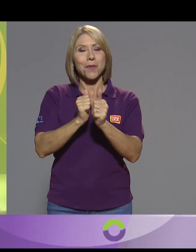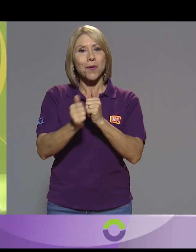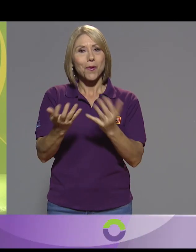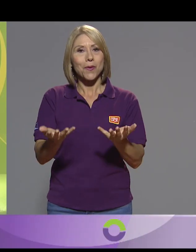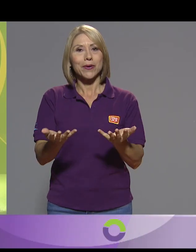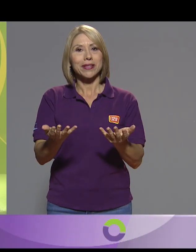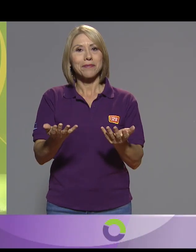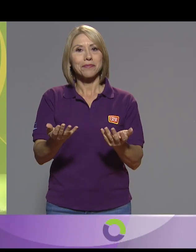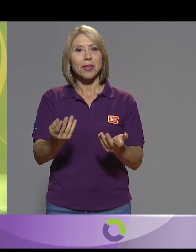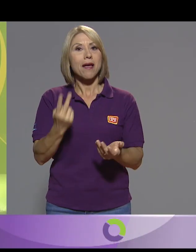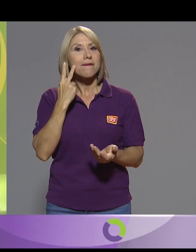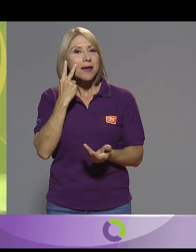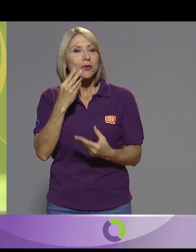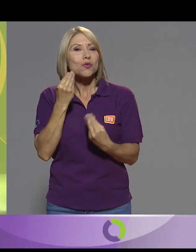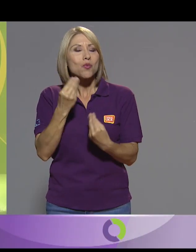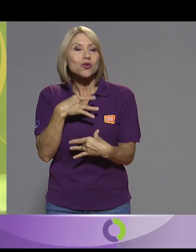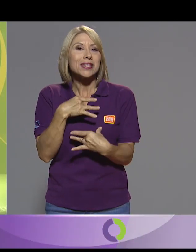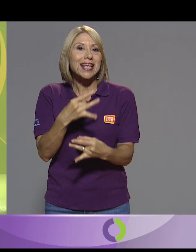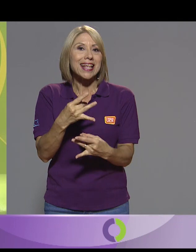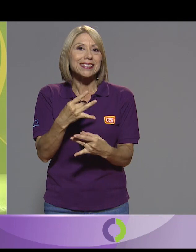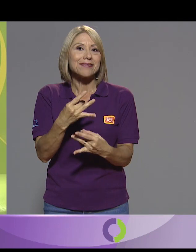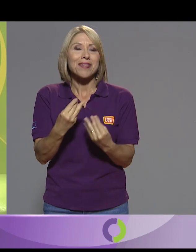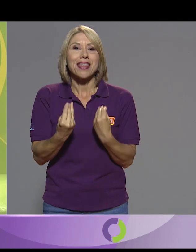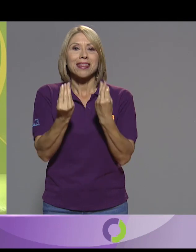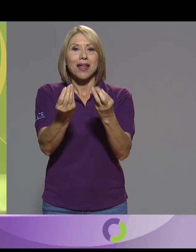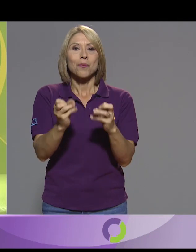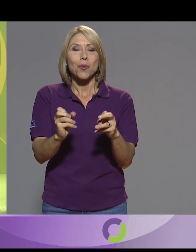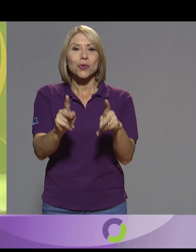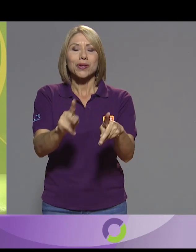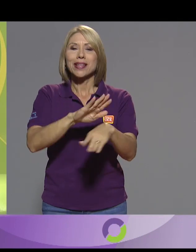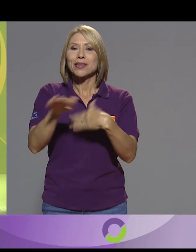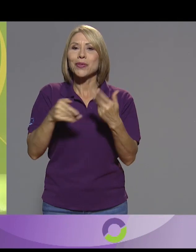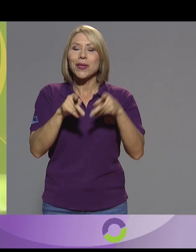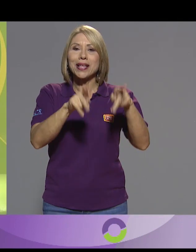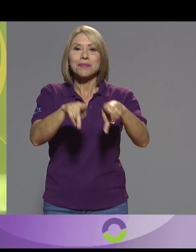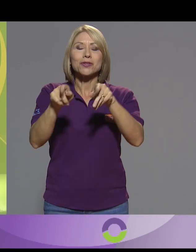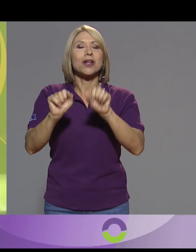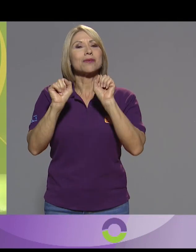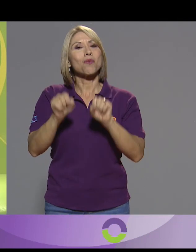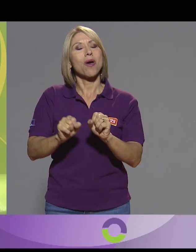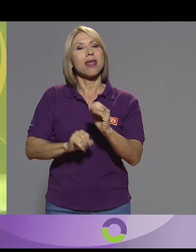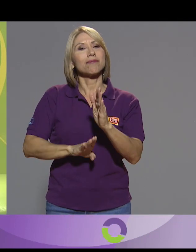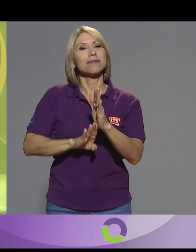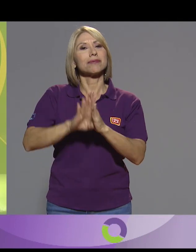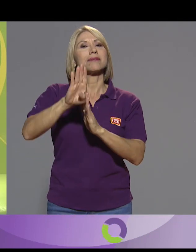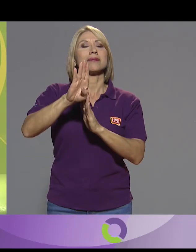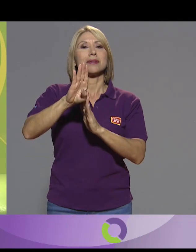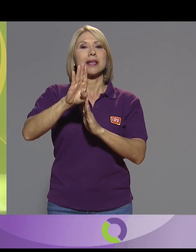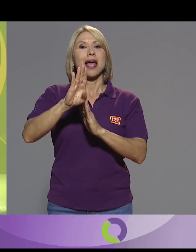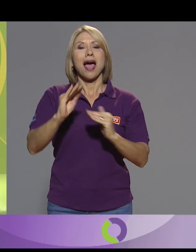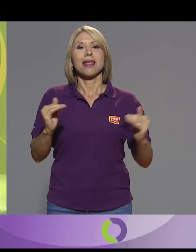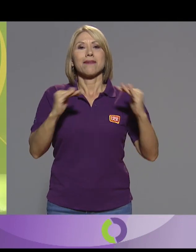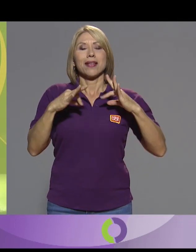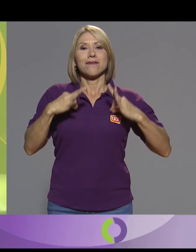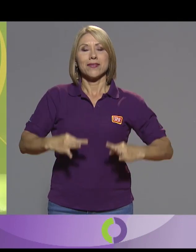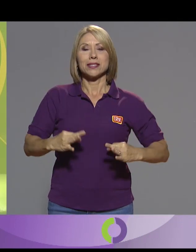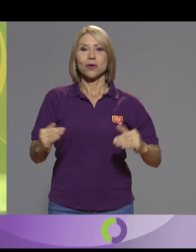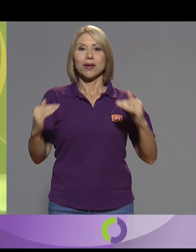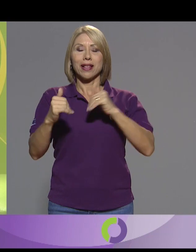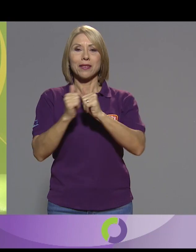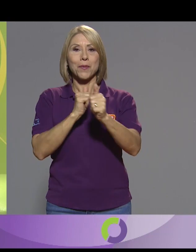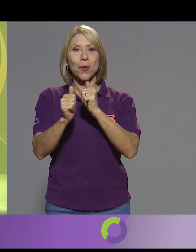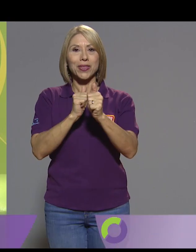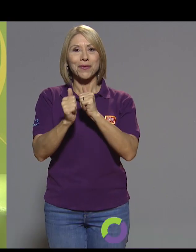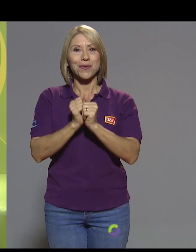que hay mucho interés en crear espacios para que todas las personas puedan desarrollarse a nivel físico y deportivo así